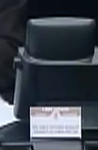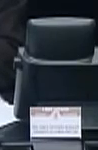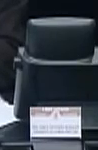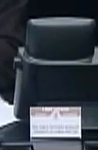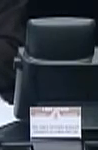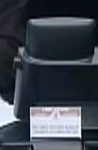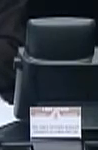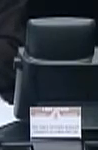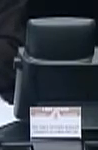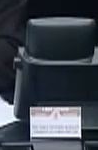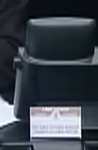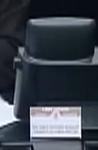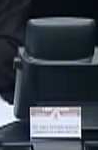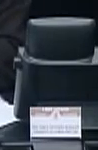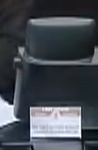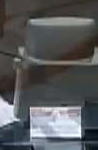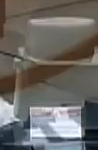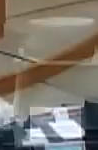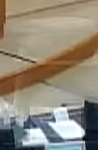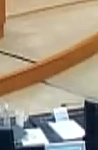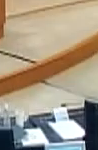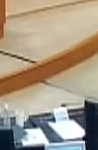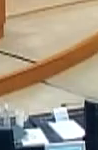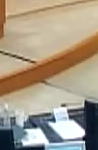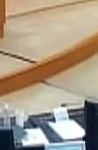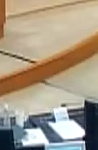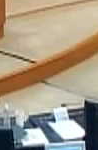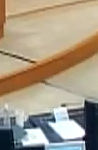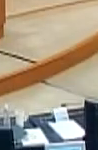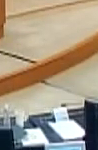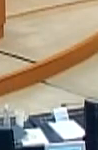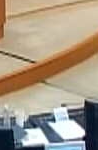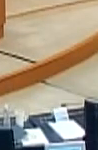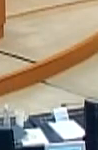la senadora Pineda Gochi.